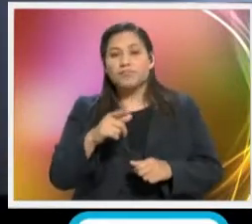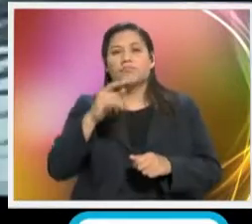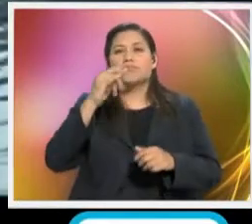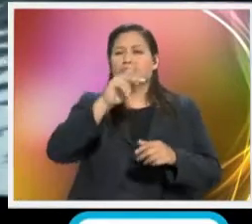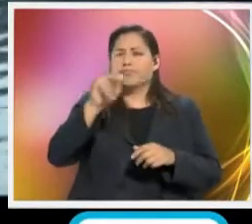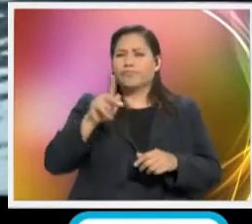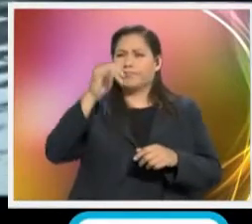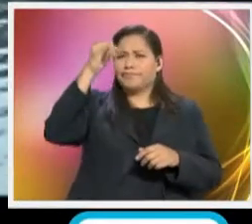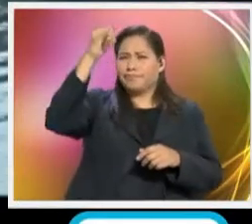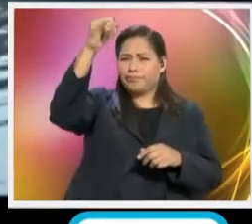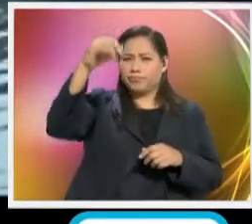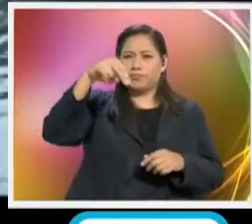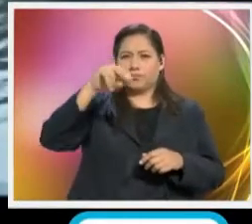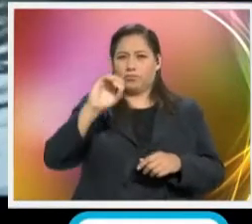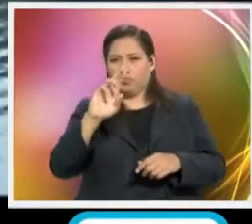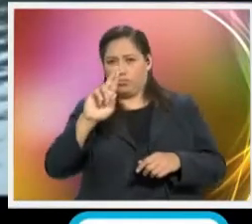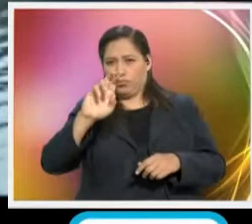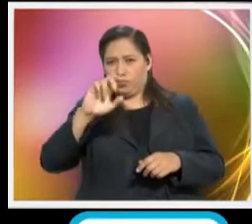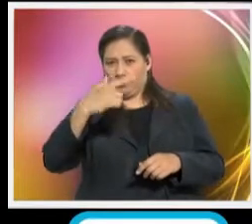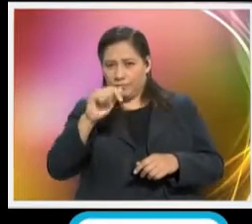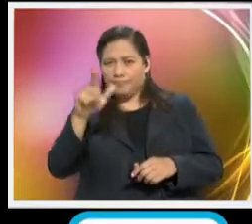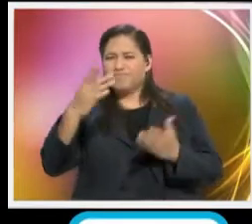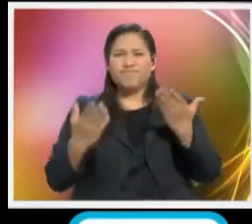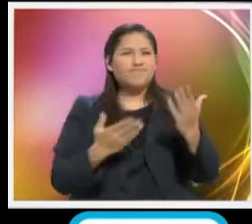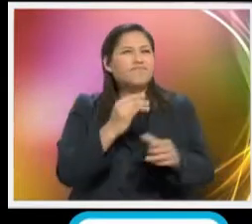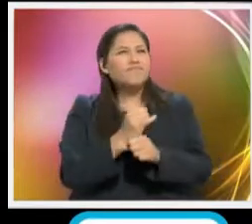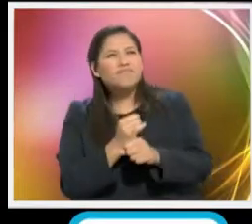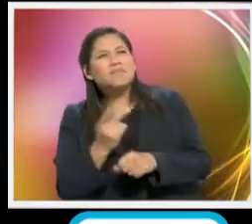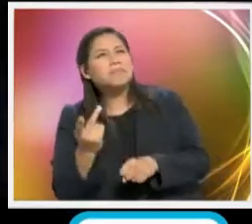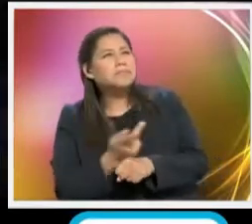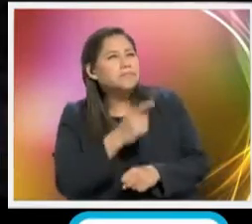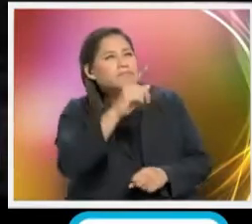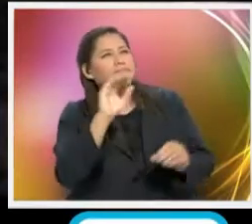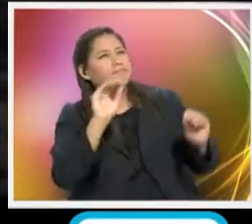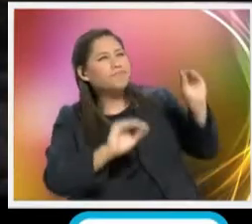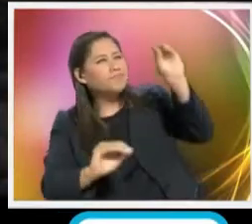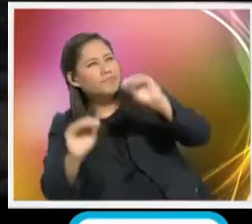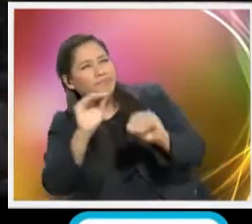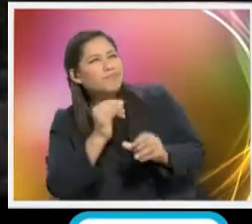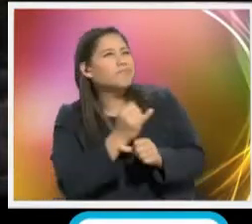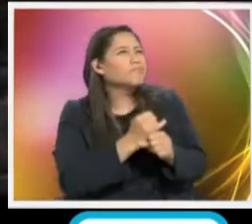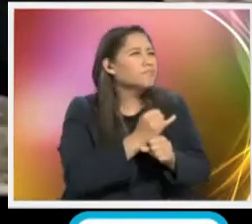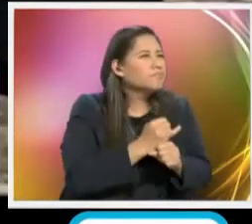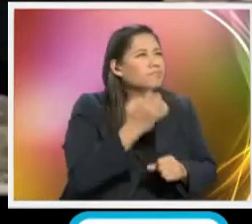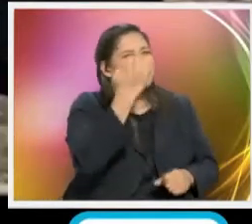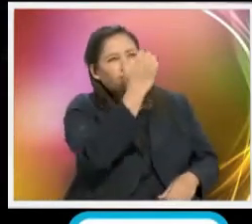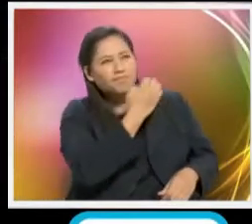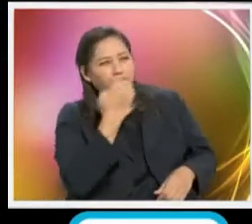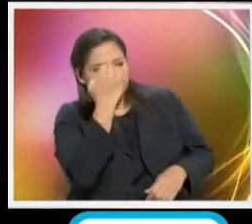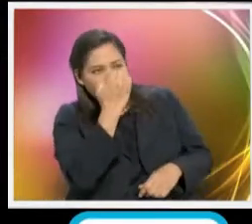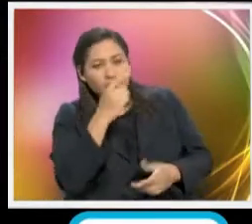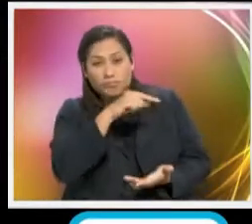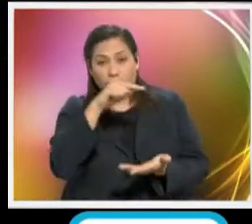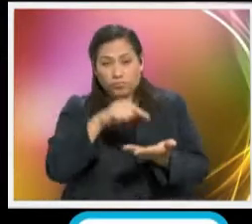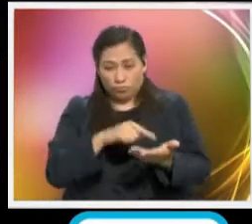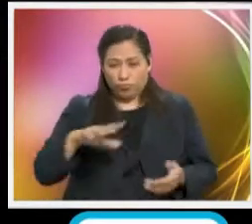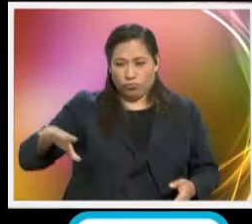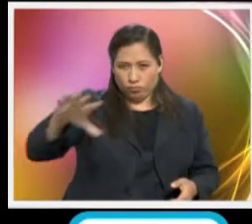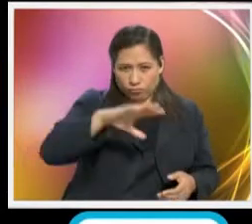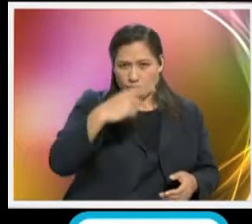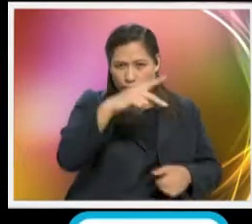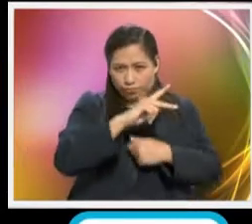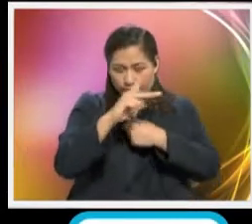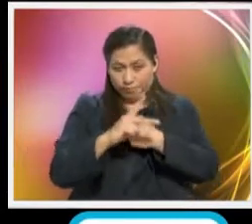muy aislado, y él está estudiando pues mucho lo que pasa con las montañas en esa zona de su país, y en algún momento